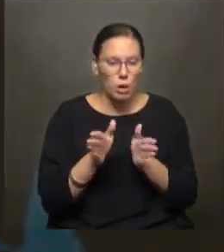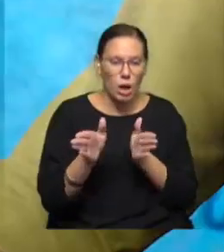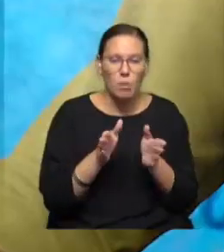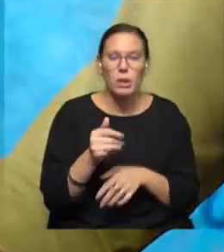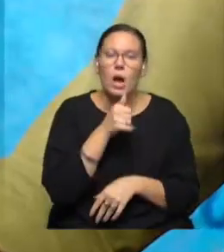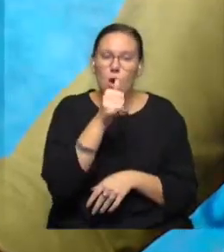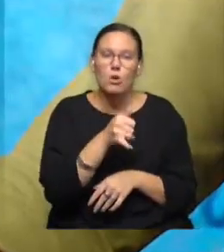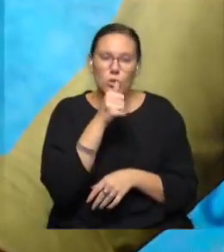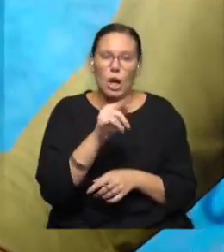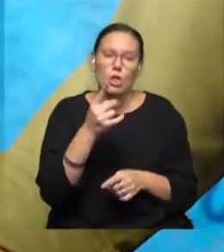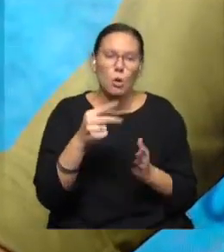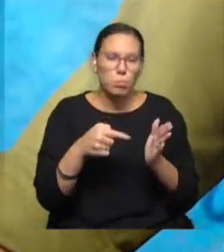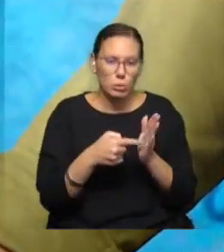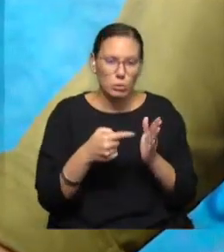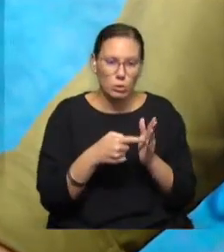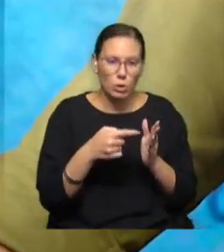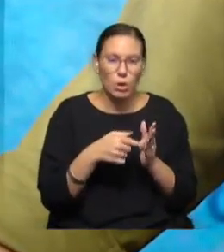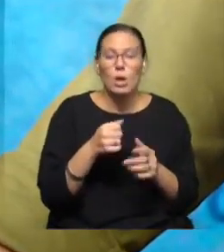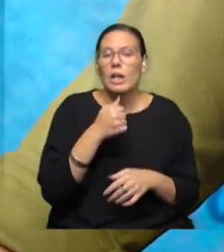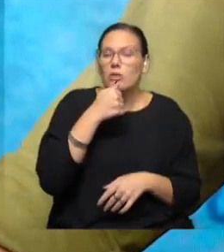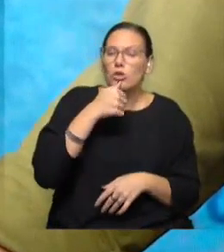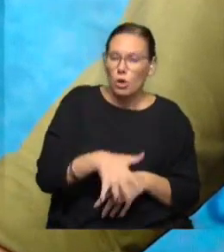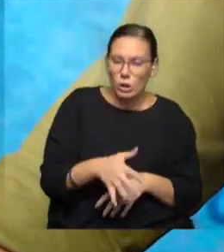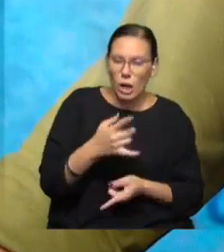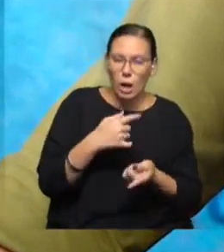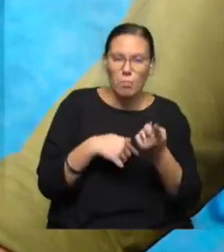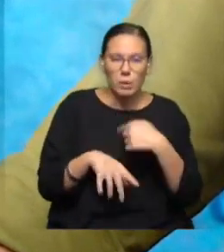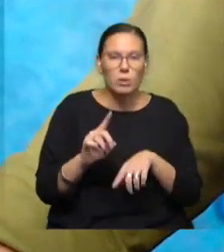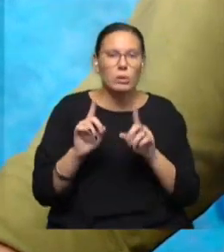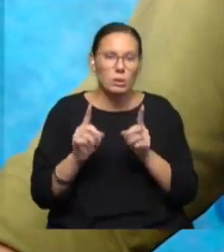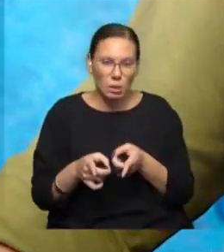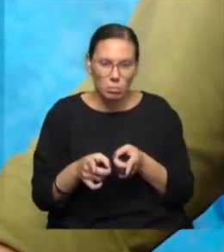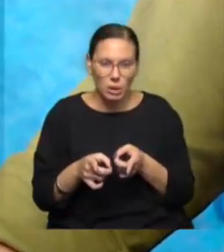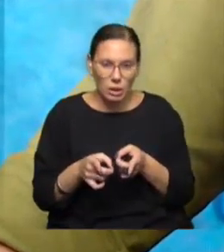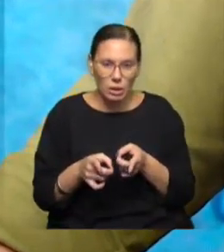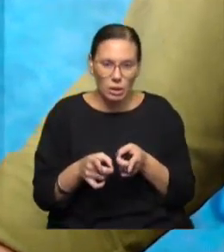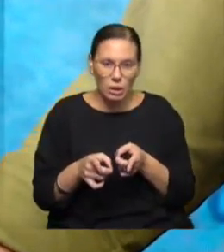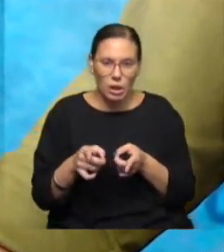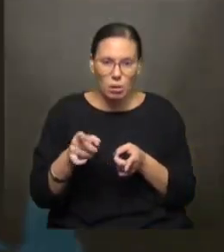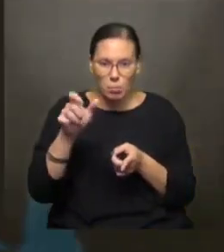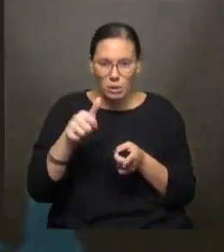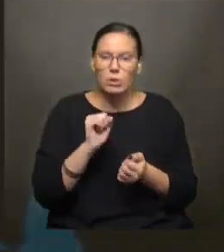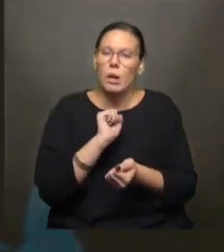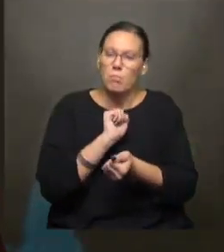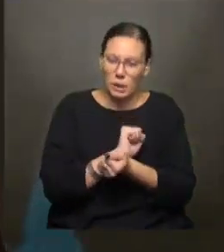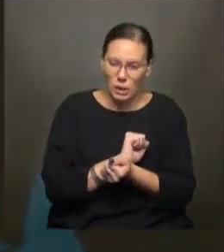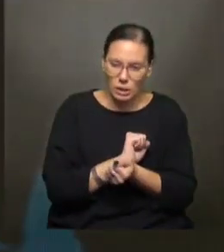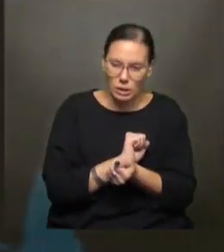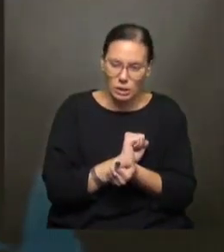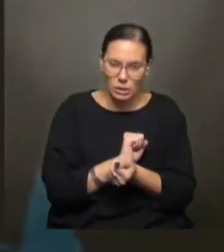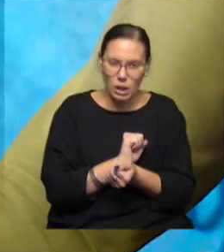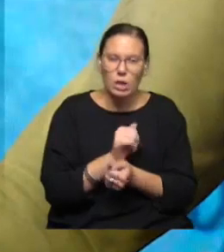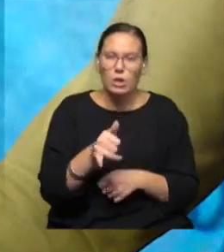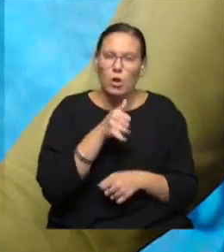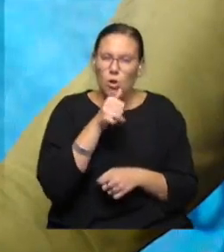dos puntos digo porque está lo épico pero a su vez toda la otra parte de él cuando cae preso y y